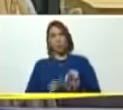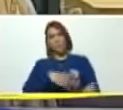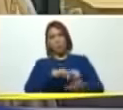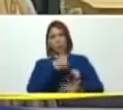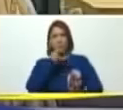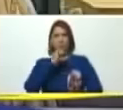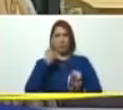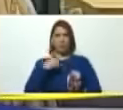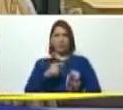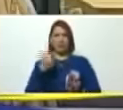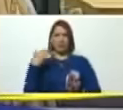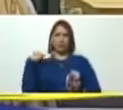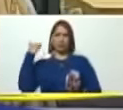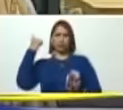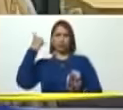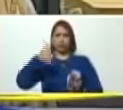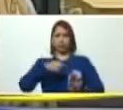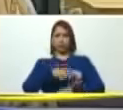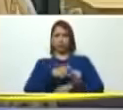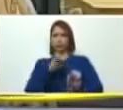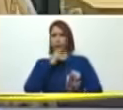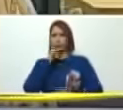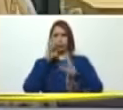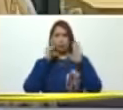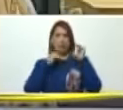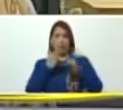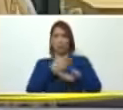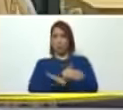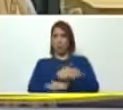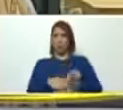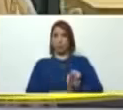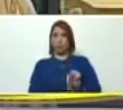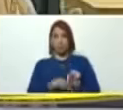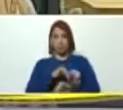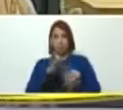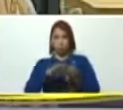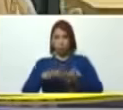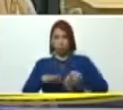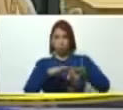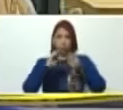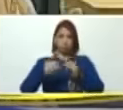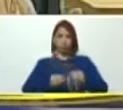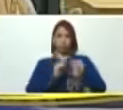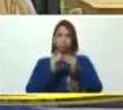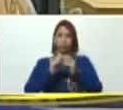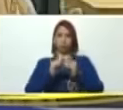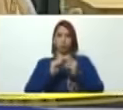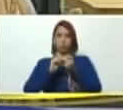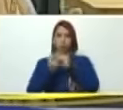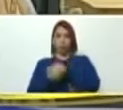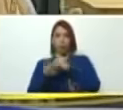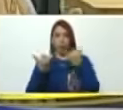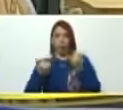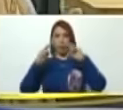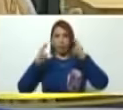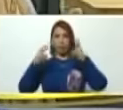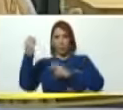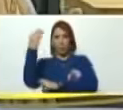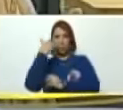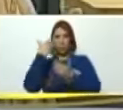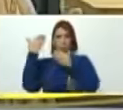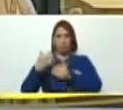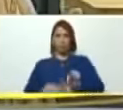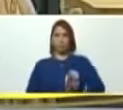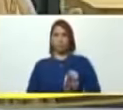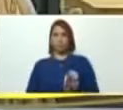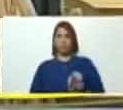que tenía tiempo, no había sido atendido y fue solucionado, a un tema de alumbrado público. Vamos a ver la experiencia en